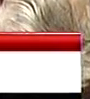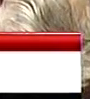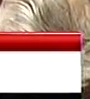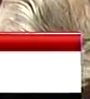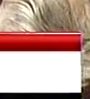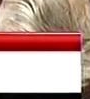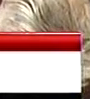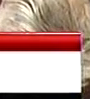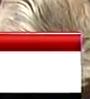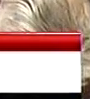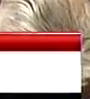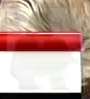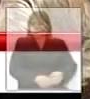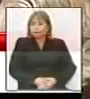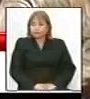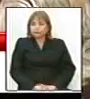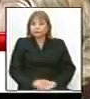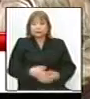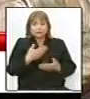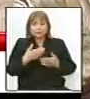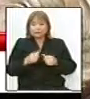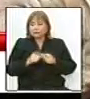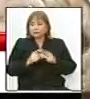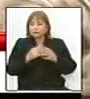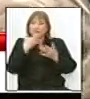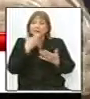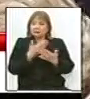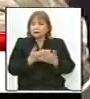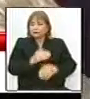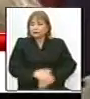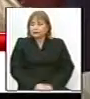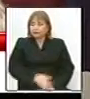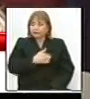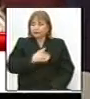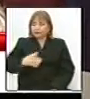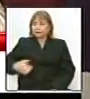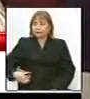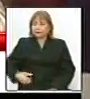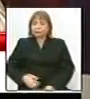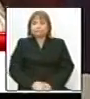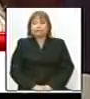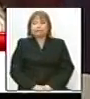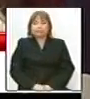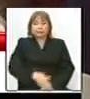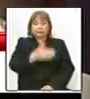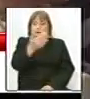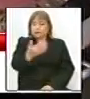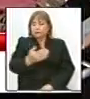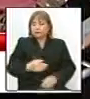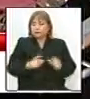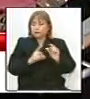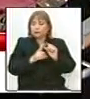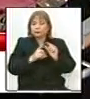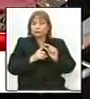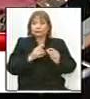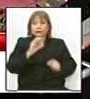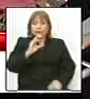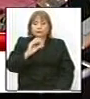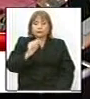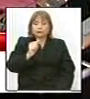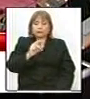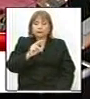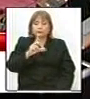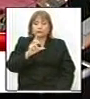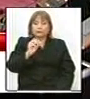constitucional, de atender agua y saneamiento. Muchas gracias, presidente. Tiene el uso de la palabra el congresista Carlos Tubiño como